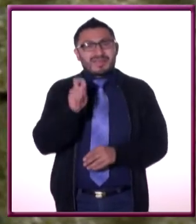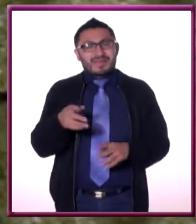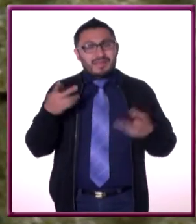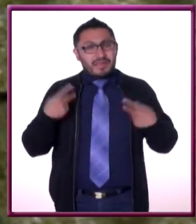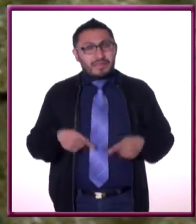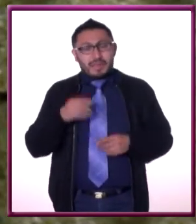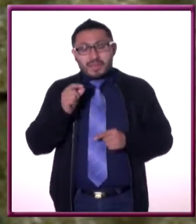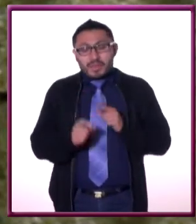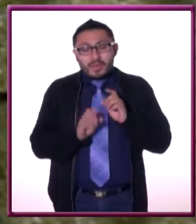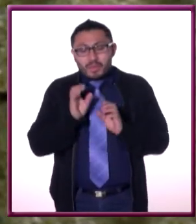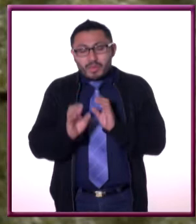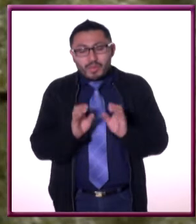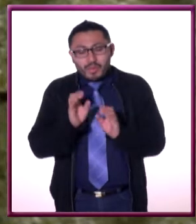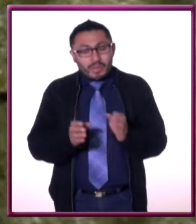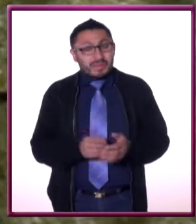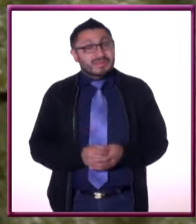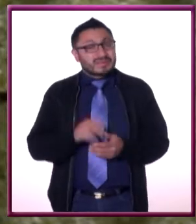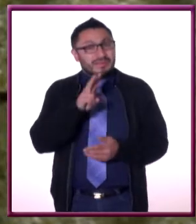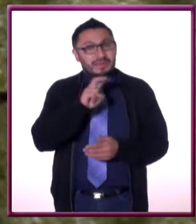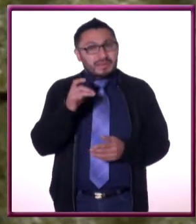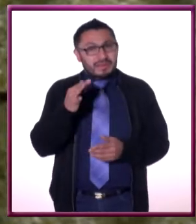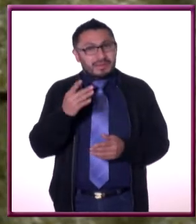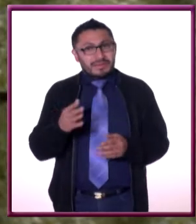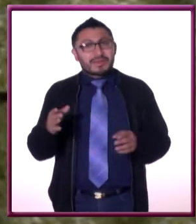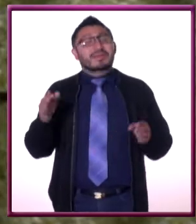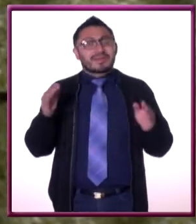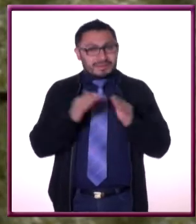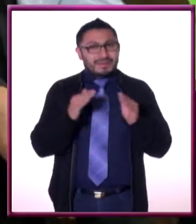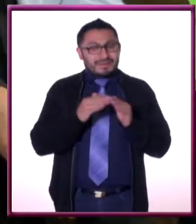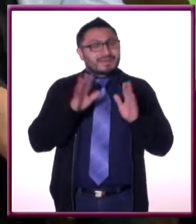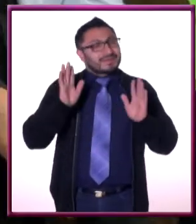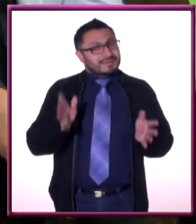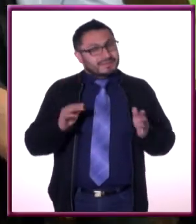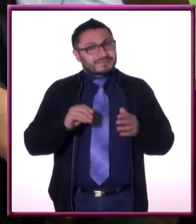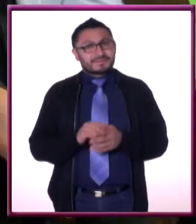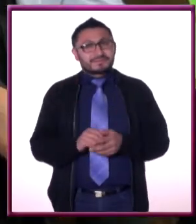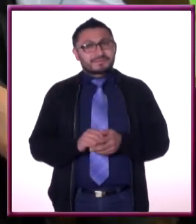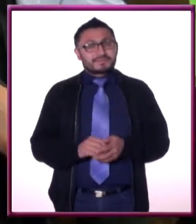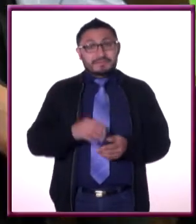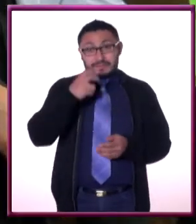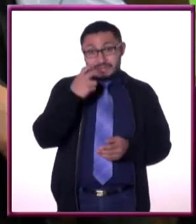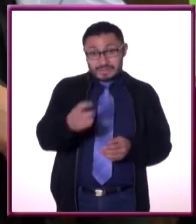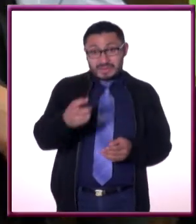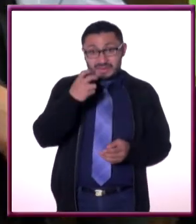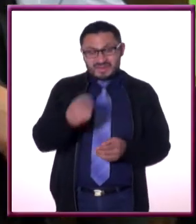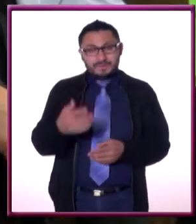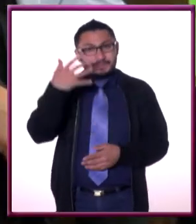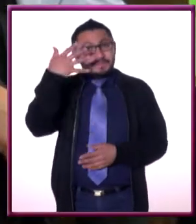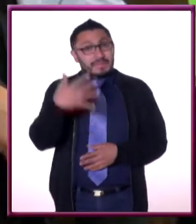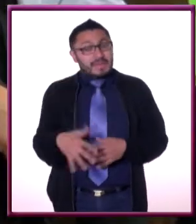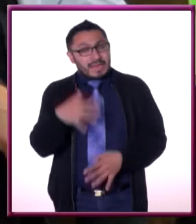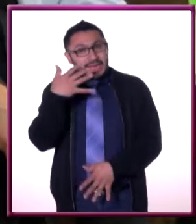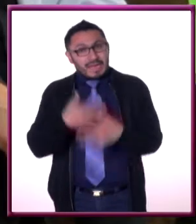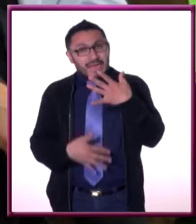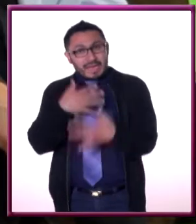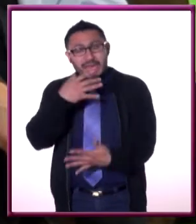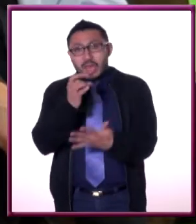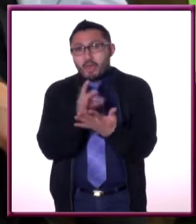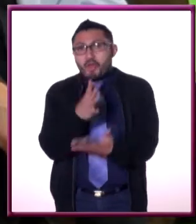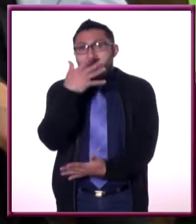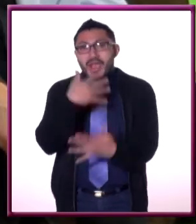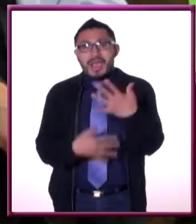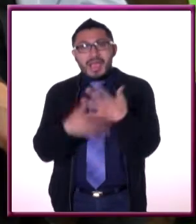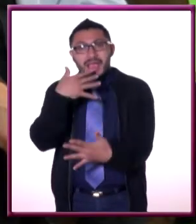manipulando. 250 son especies domesticadas. Okay. Y de esas, 15, únicamente